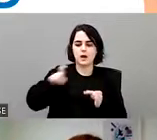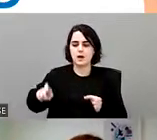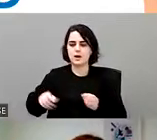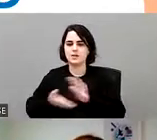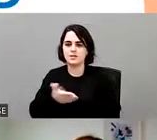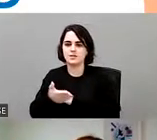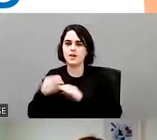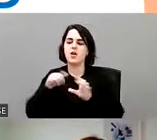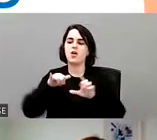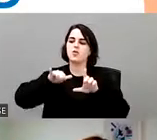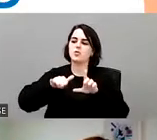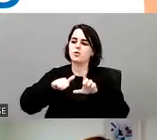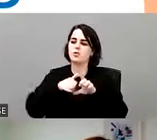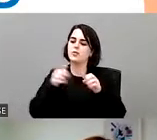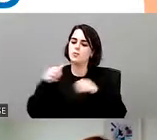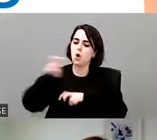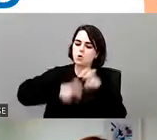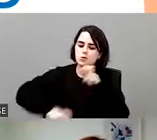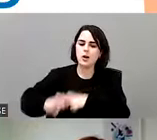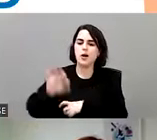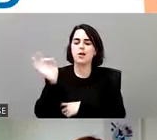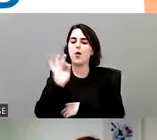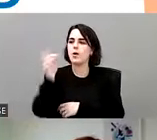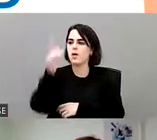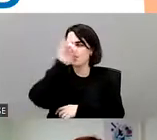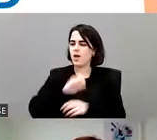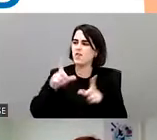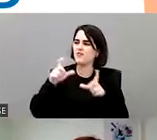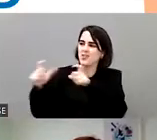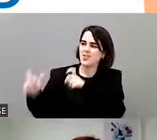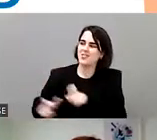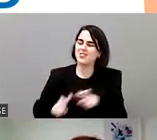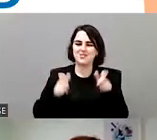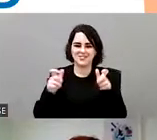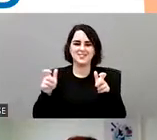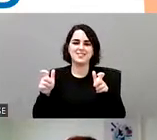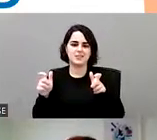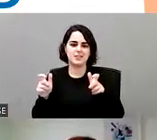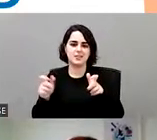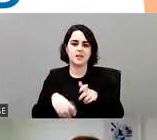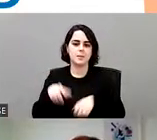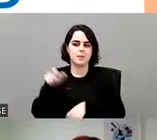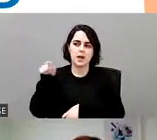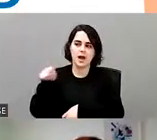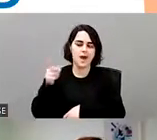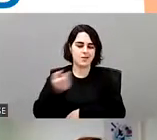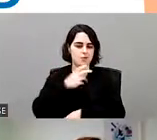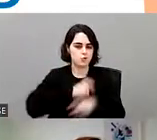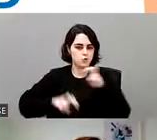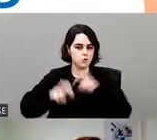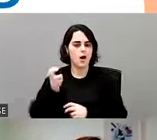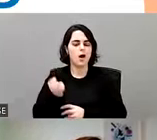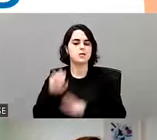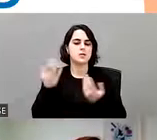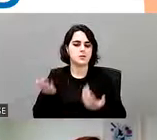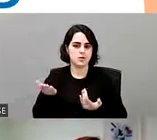vídeos de YouTube, a buscar en la galería imágenes, fotos que te está enseñando, que le apetece enseñarte una foto. Entonces